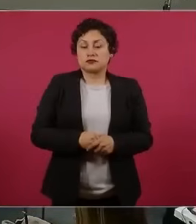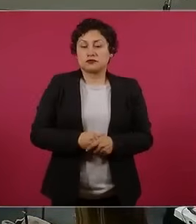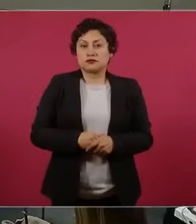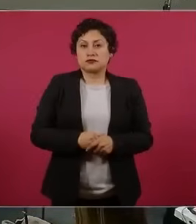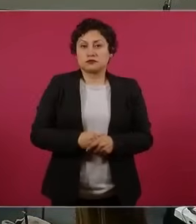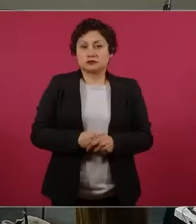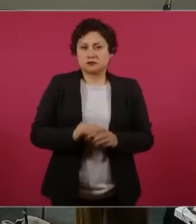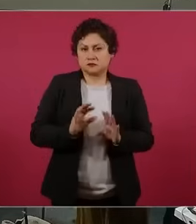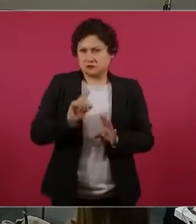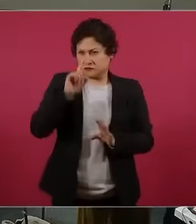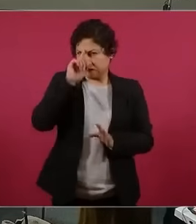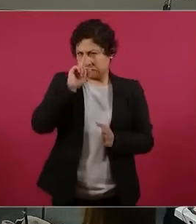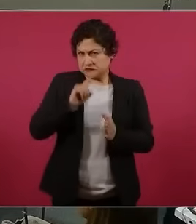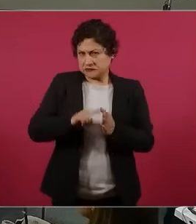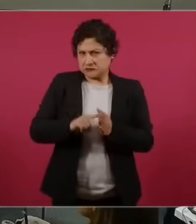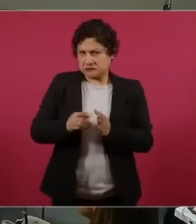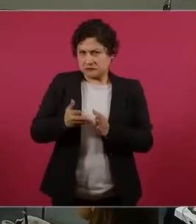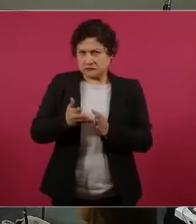creo que por acá,